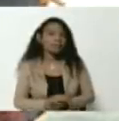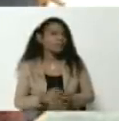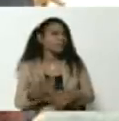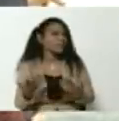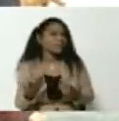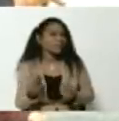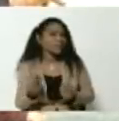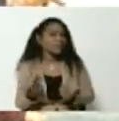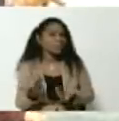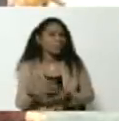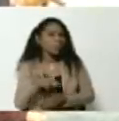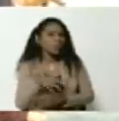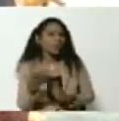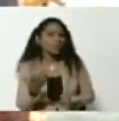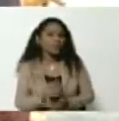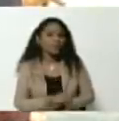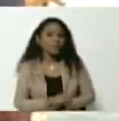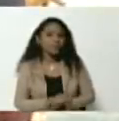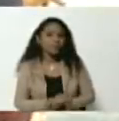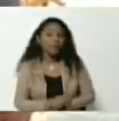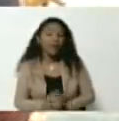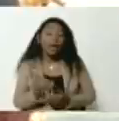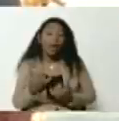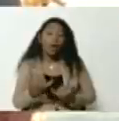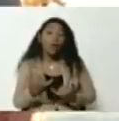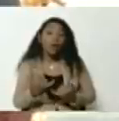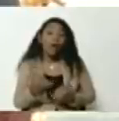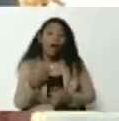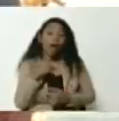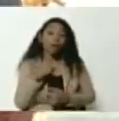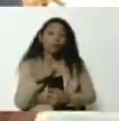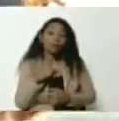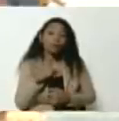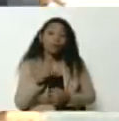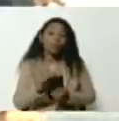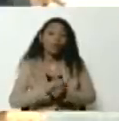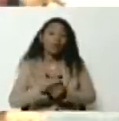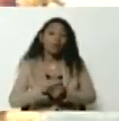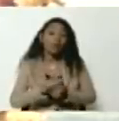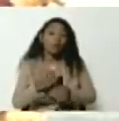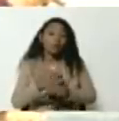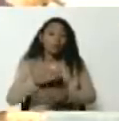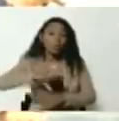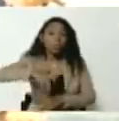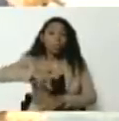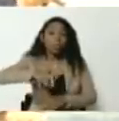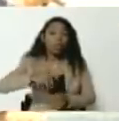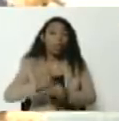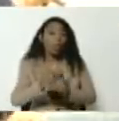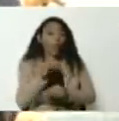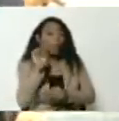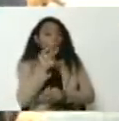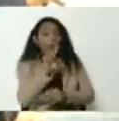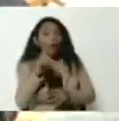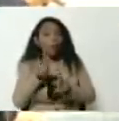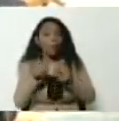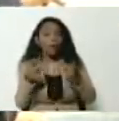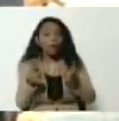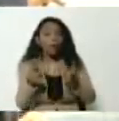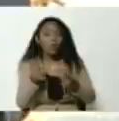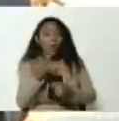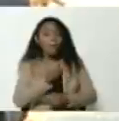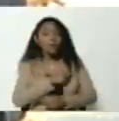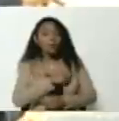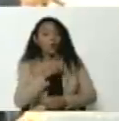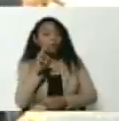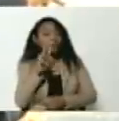saca? Y ahora tienen una lavadora, tremenda lavadora, entonces salen las páginas sociales de los periódicos españoles,